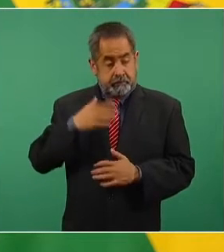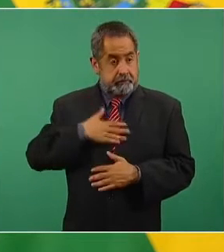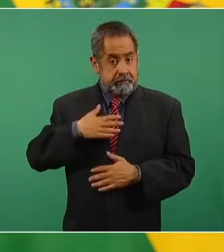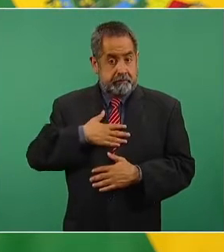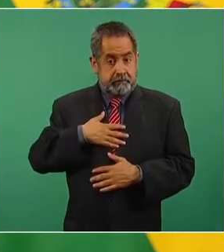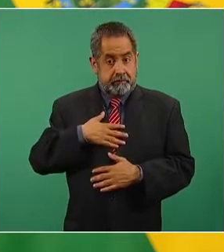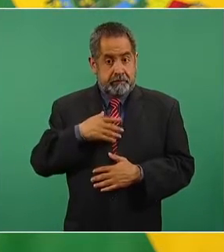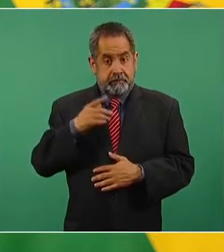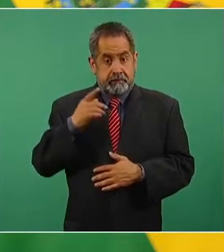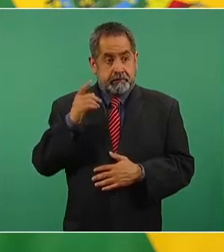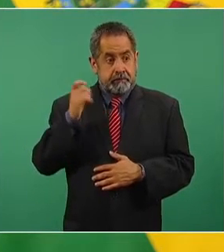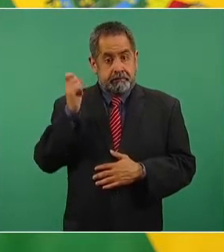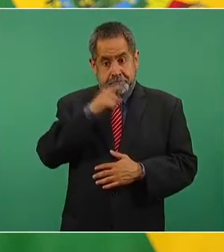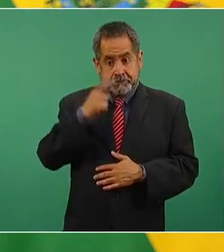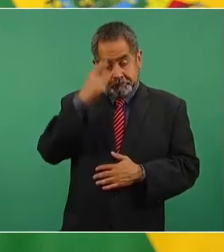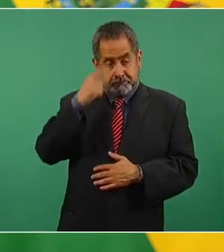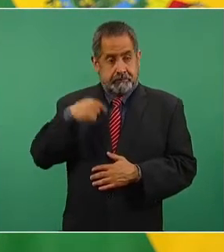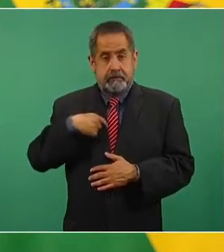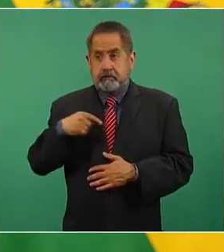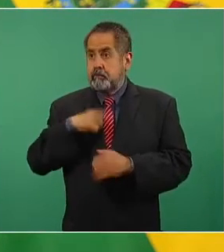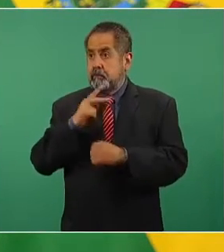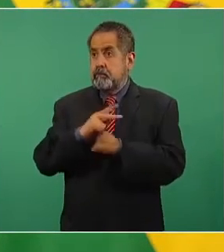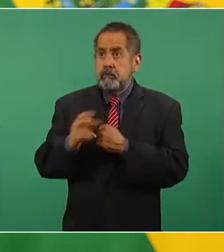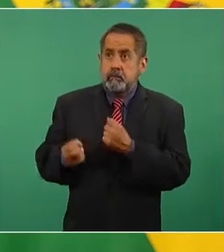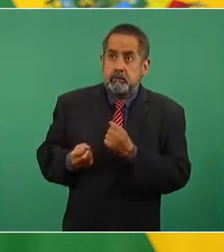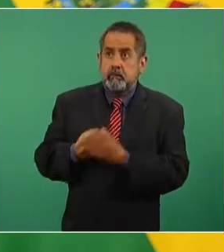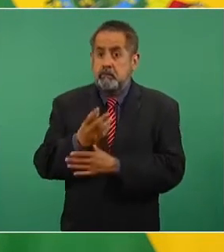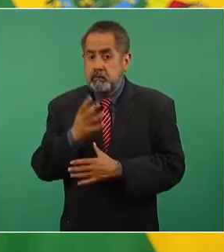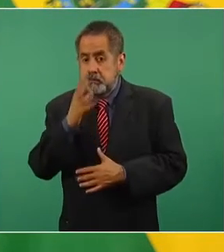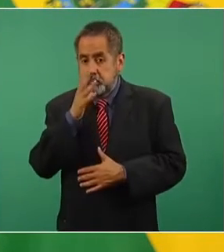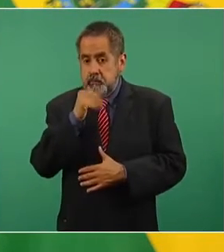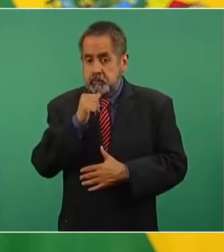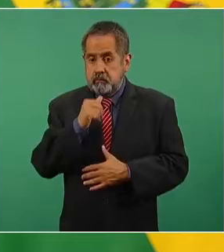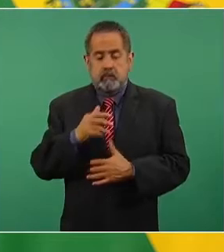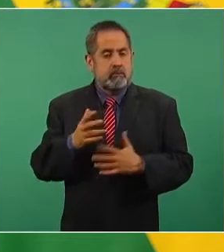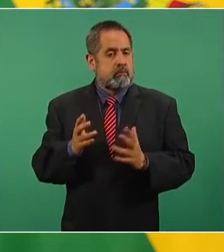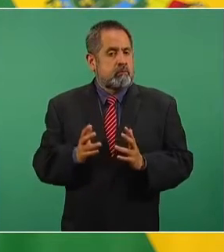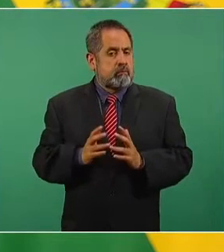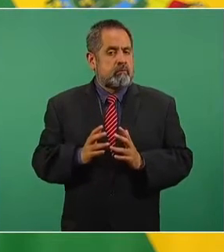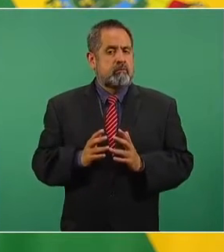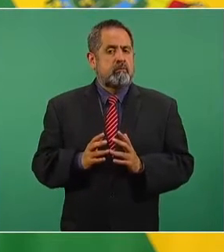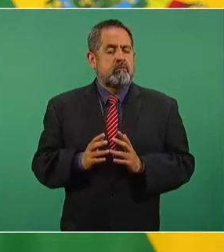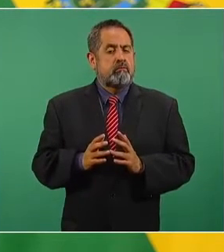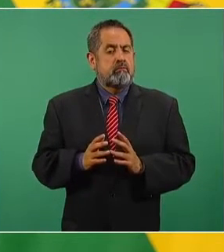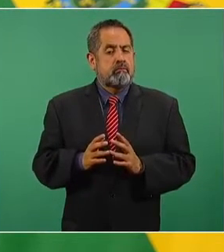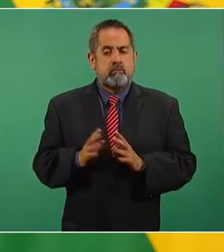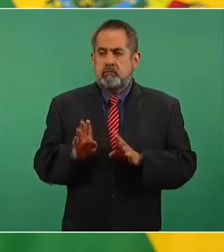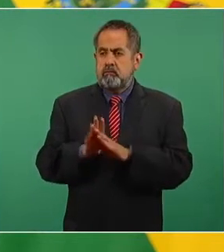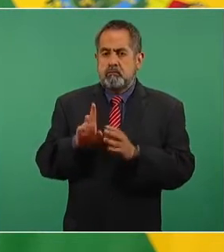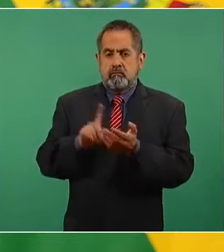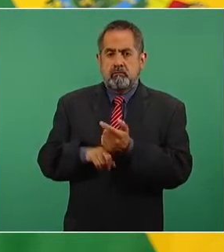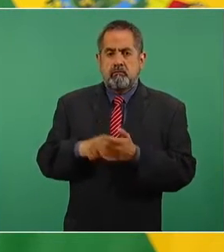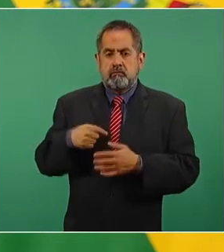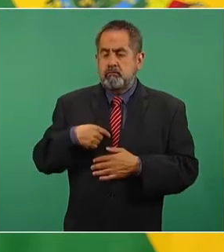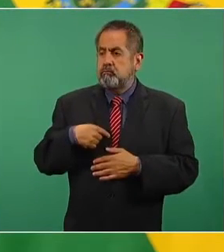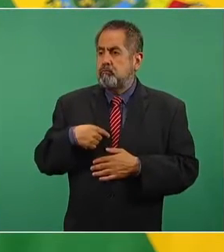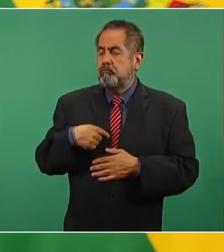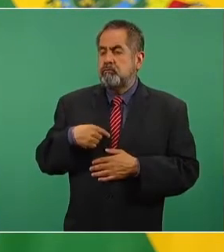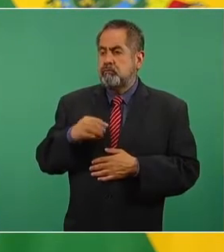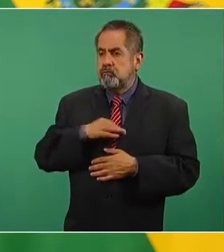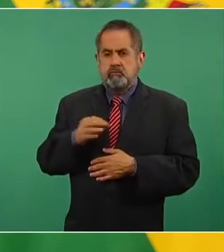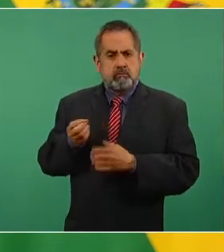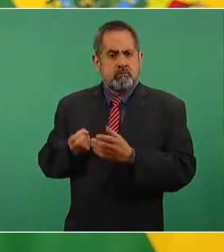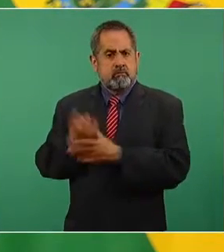cuando yo salía del país, donde pese a tener un salvoconducto, no, la instrucción era